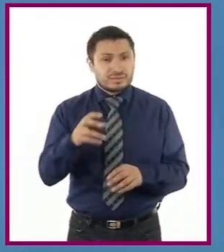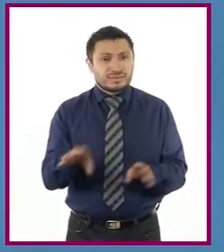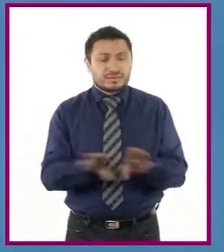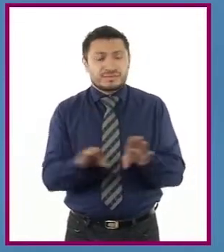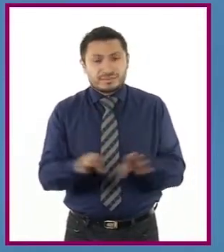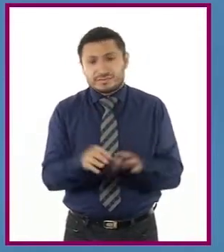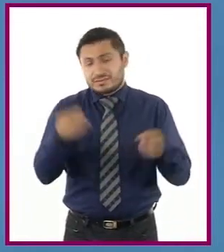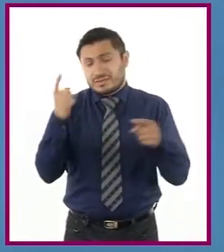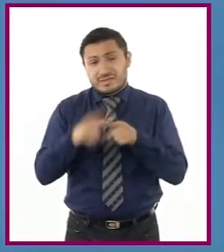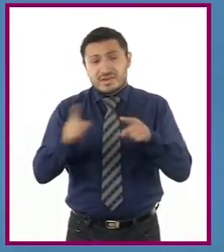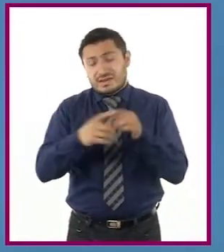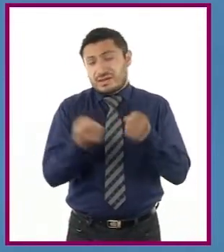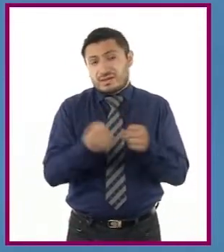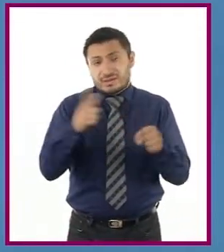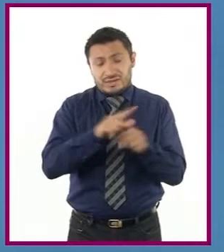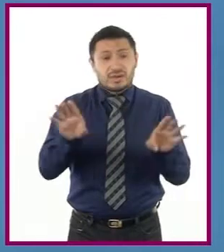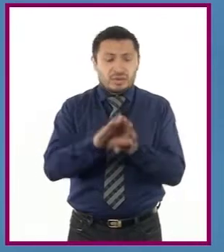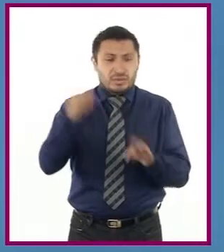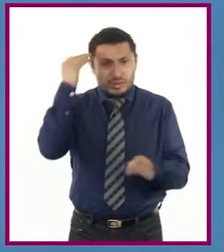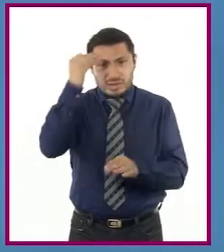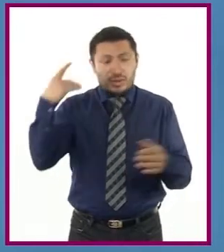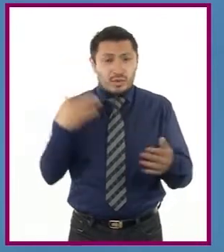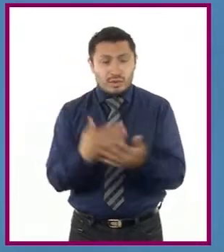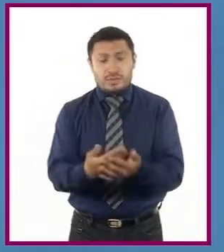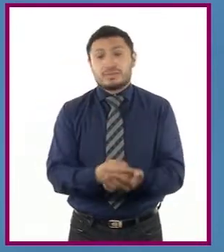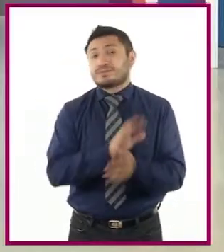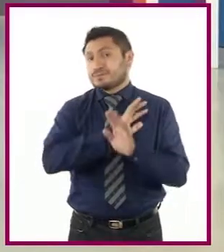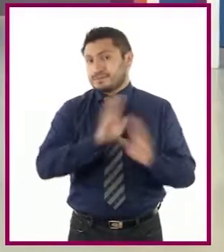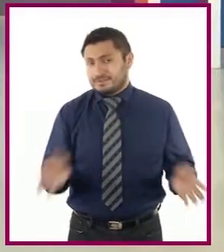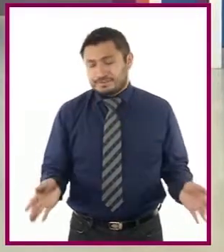de ocurrir con el tiempo. Hasta aquí la lectura.